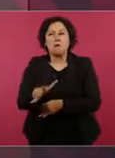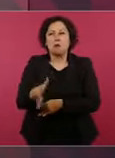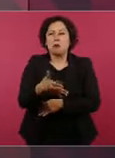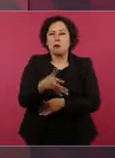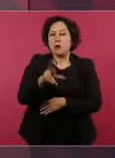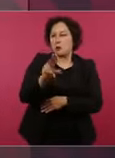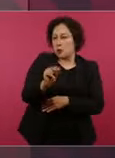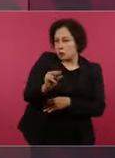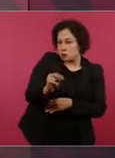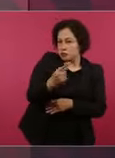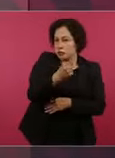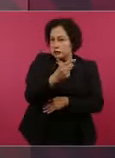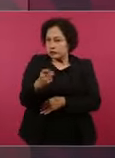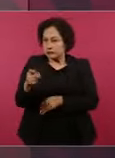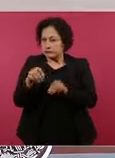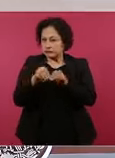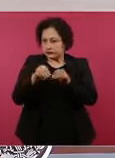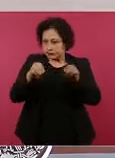100 metros.